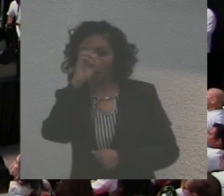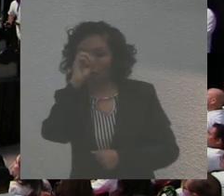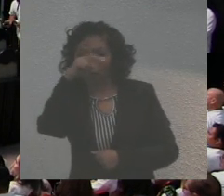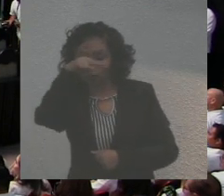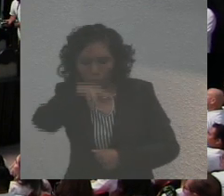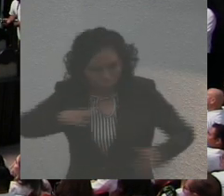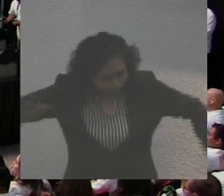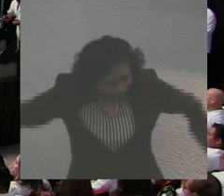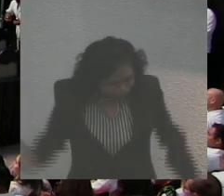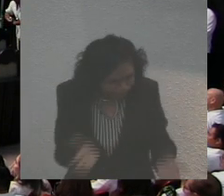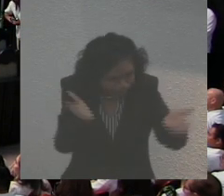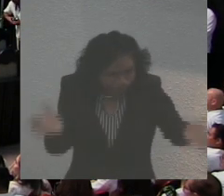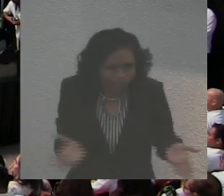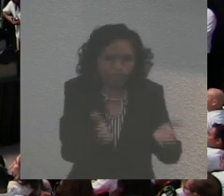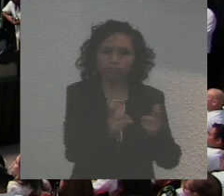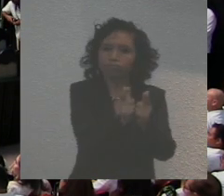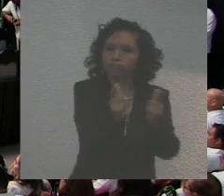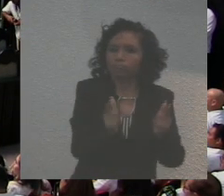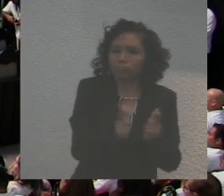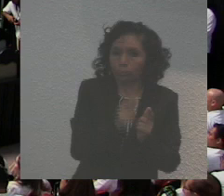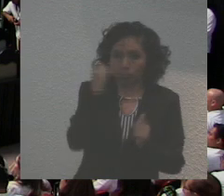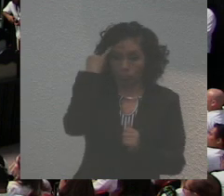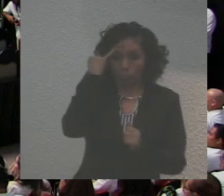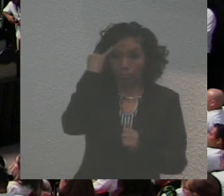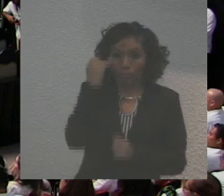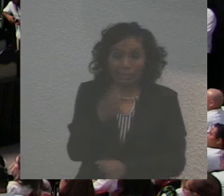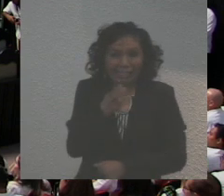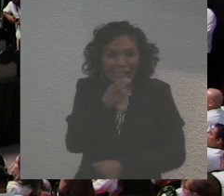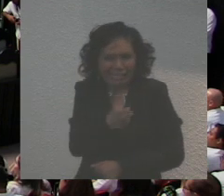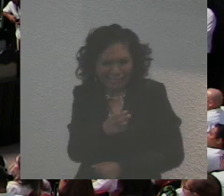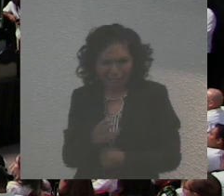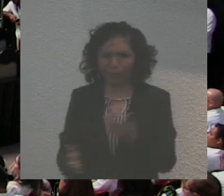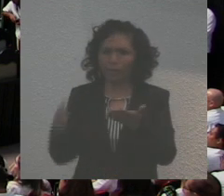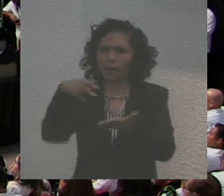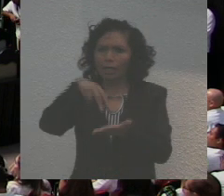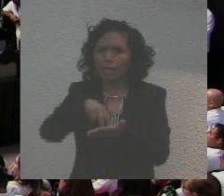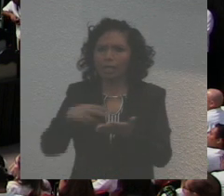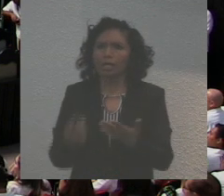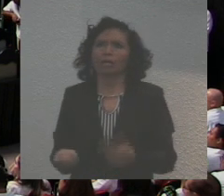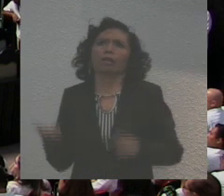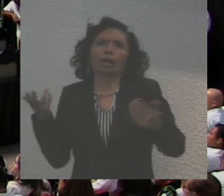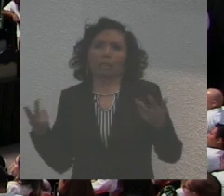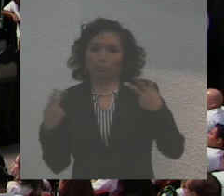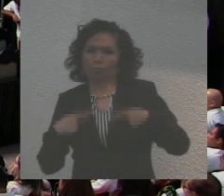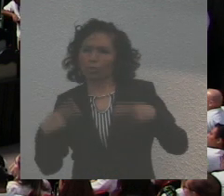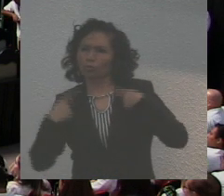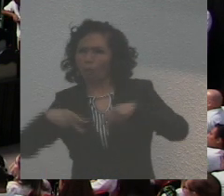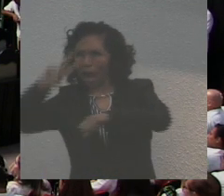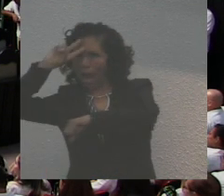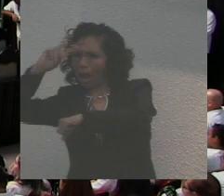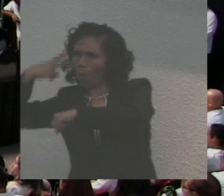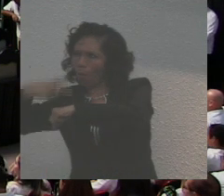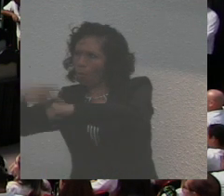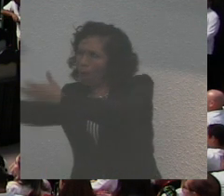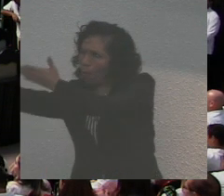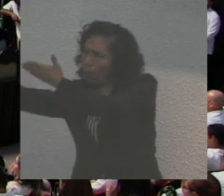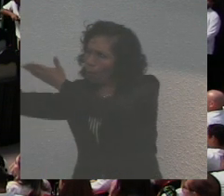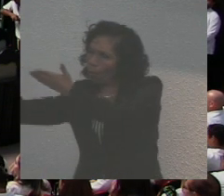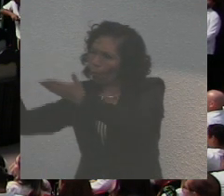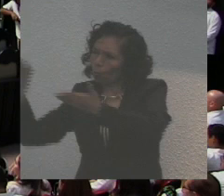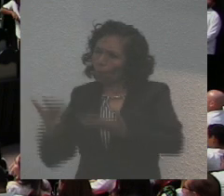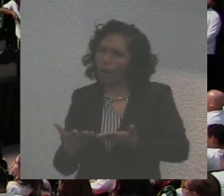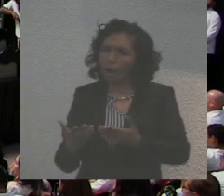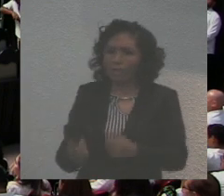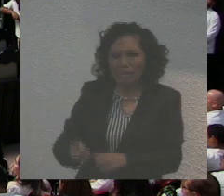de nuestros mayas, y que fue el primer punto de México pisado por los europeos, el lugar del nacimiento